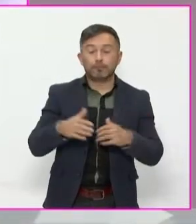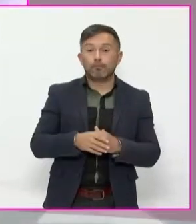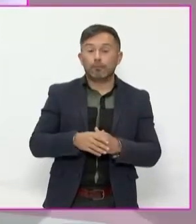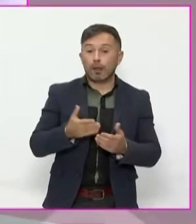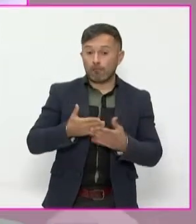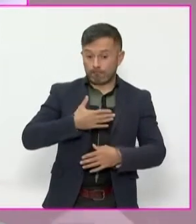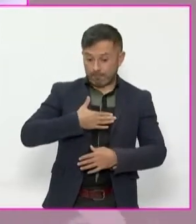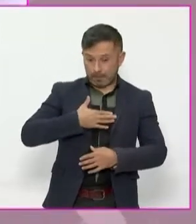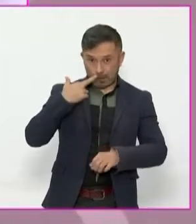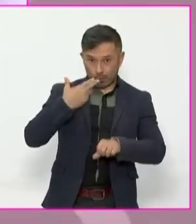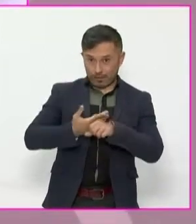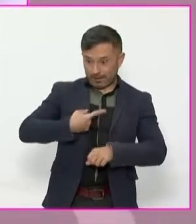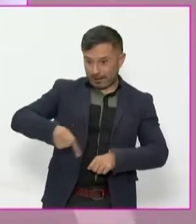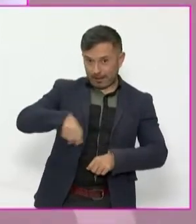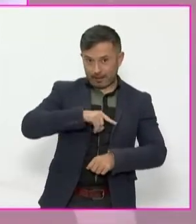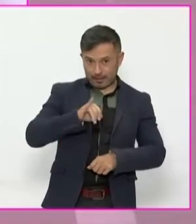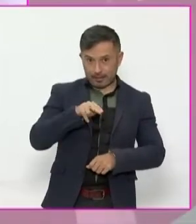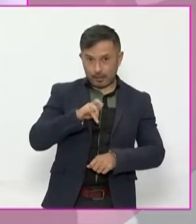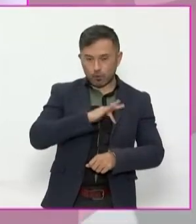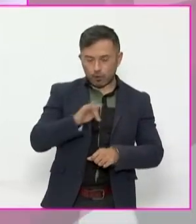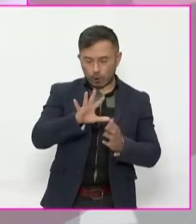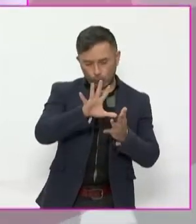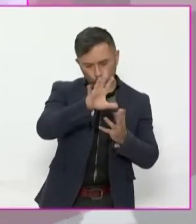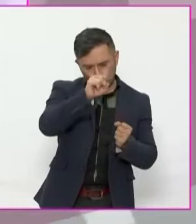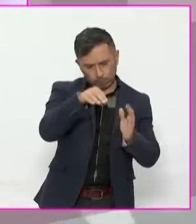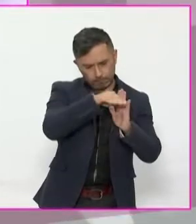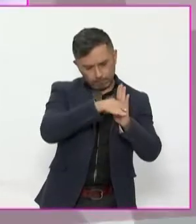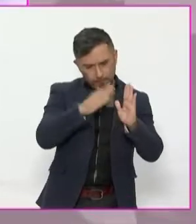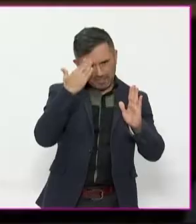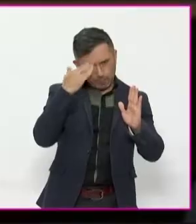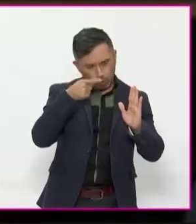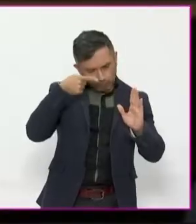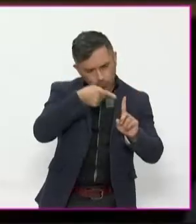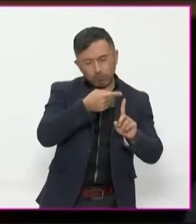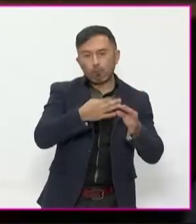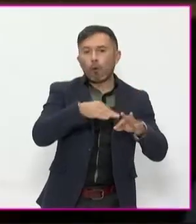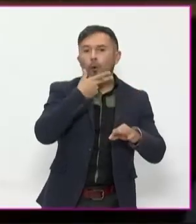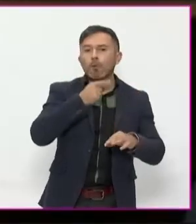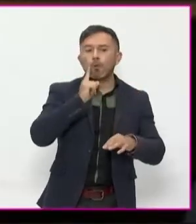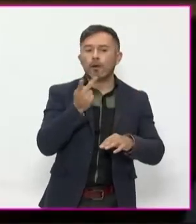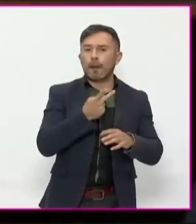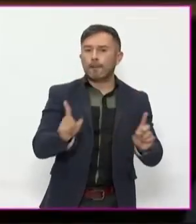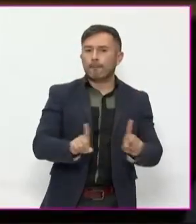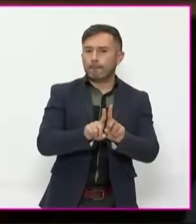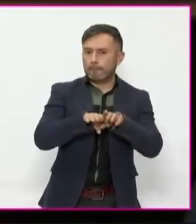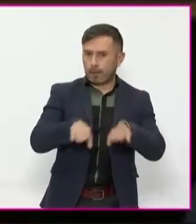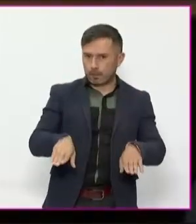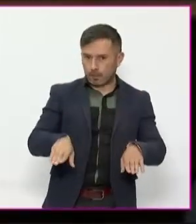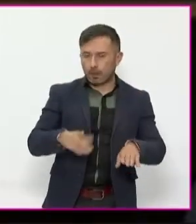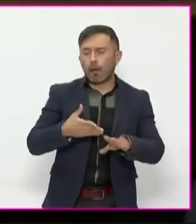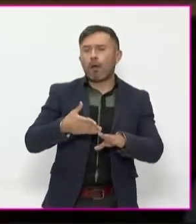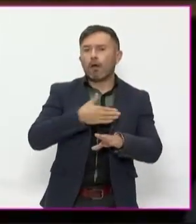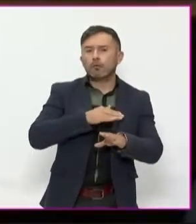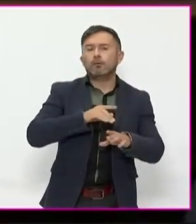INE asegurarse que se garantice el principio constitucional de paridad, no solo en los cargos colegiados, como ya lo hemos hecho para